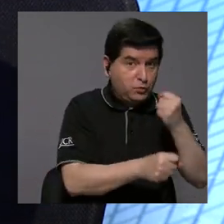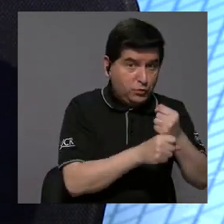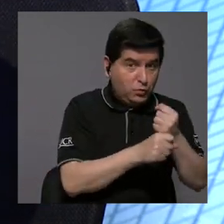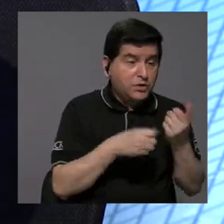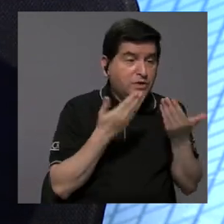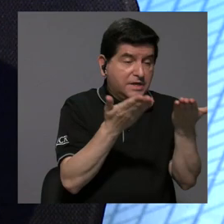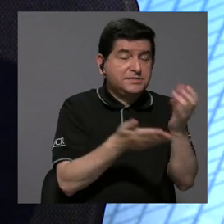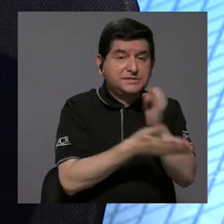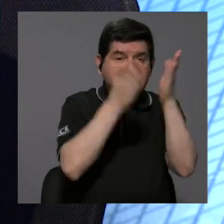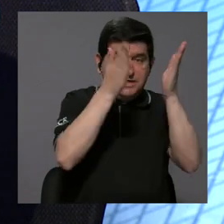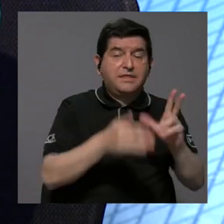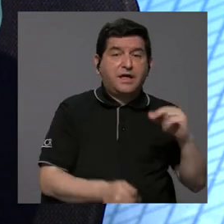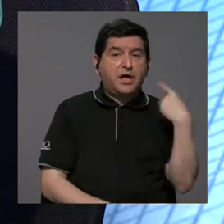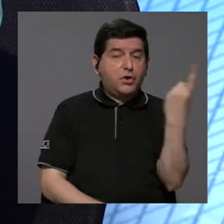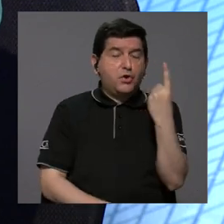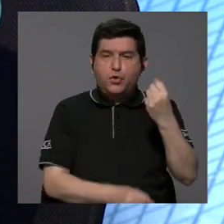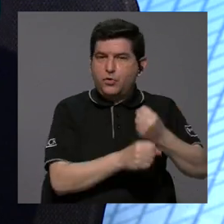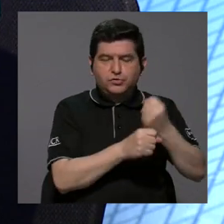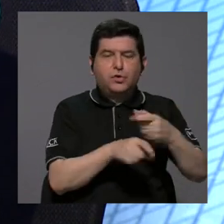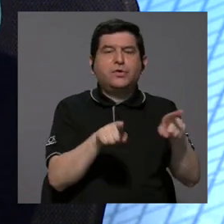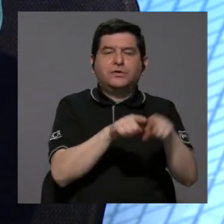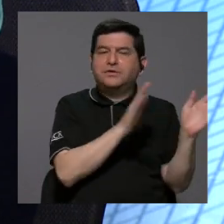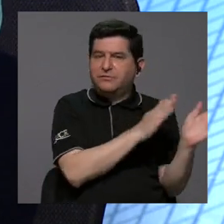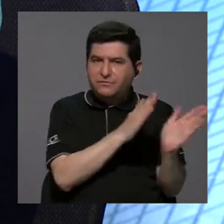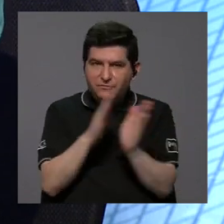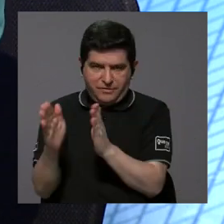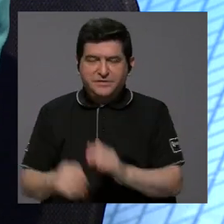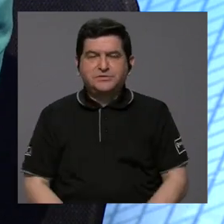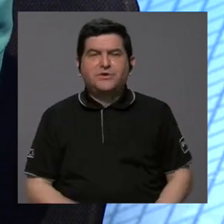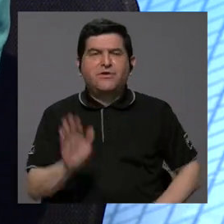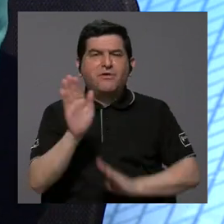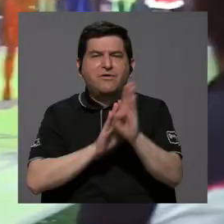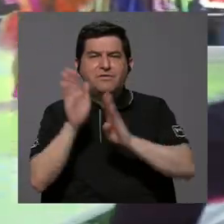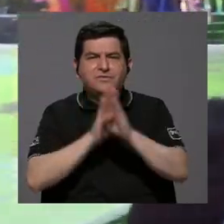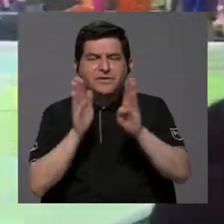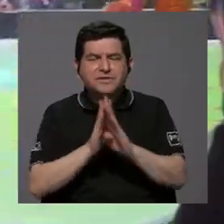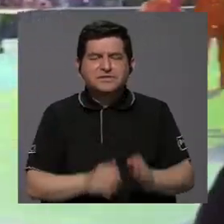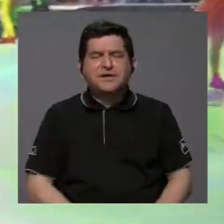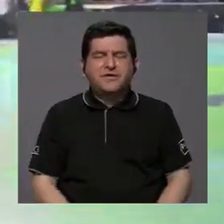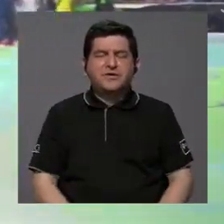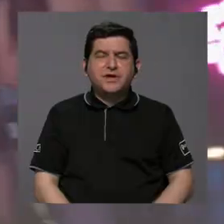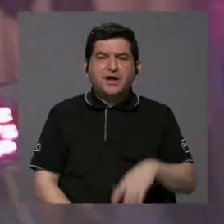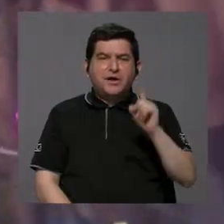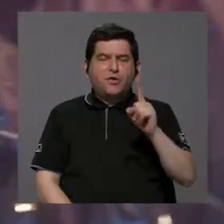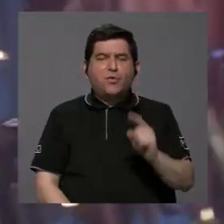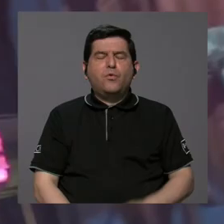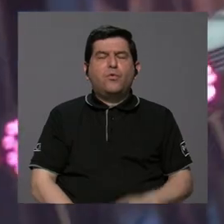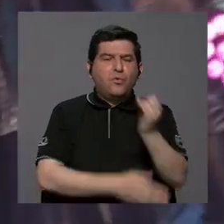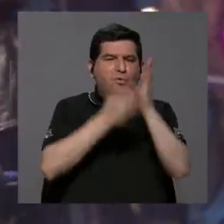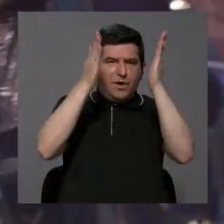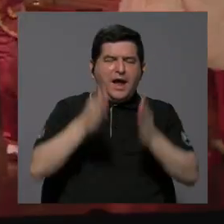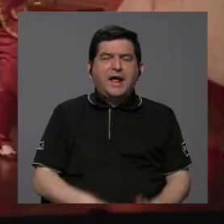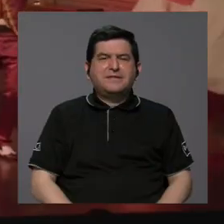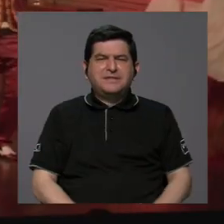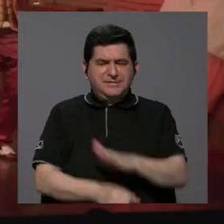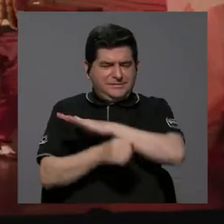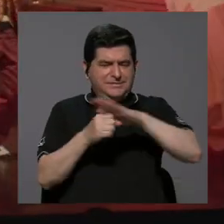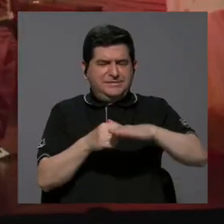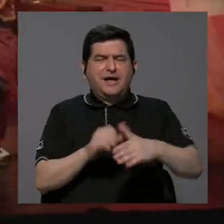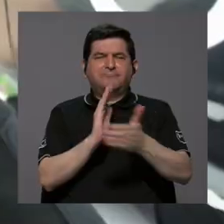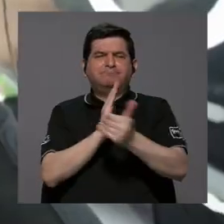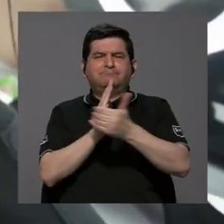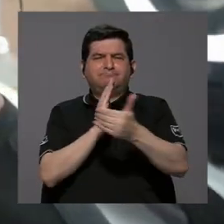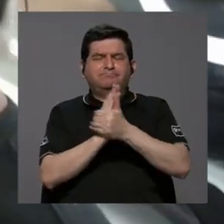que se le da a los artistas no solamente laborales sino de formación de poder desarrollarnos como artistas más integrales y Por ende ser más Versátiles